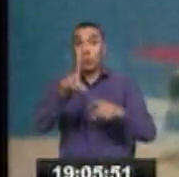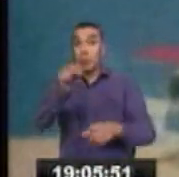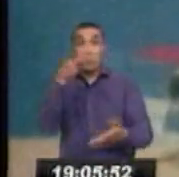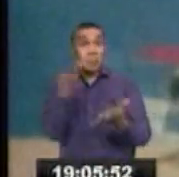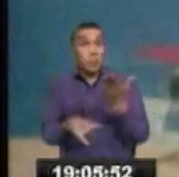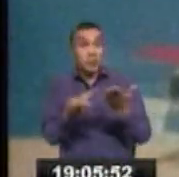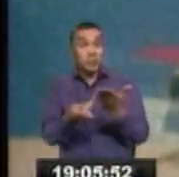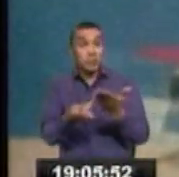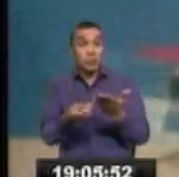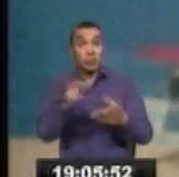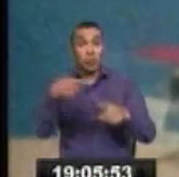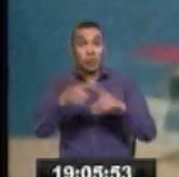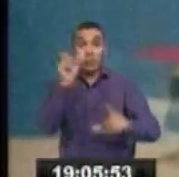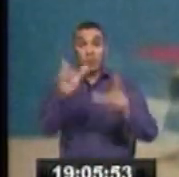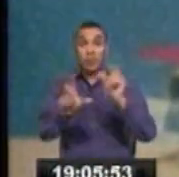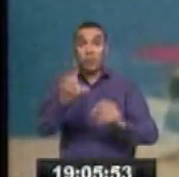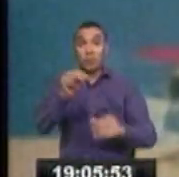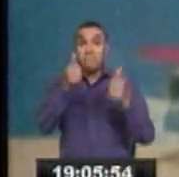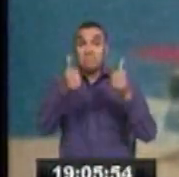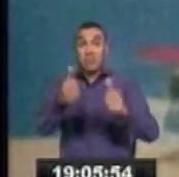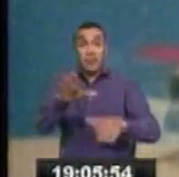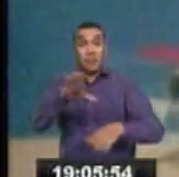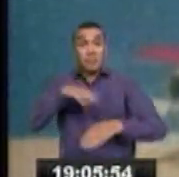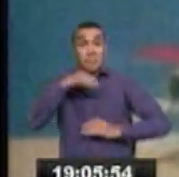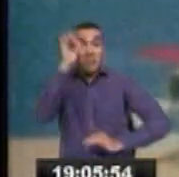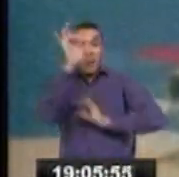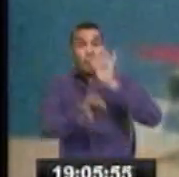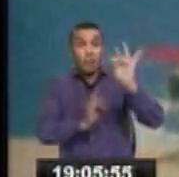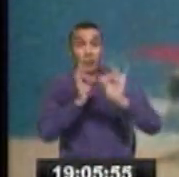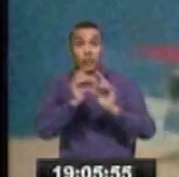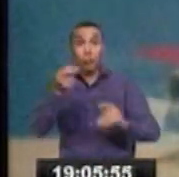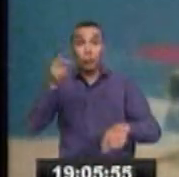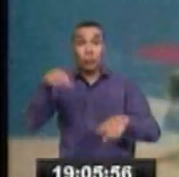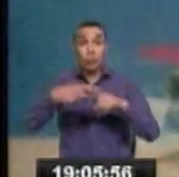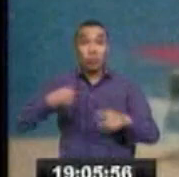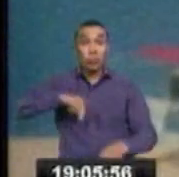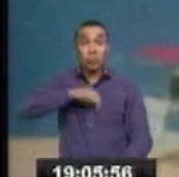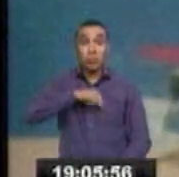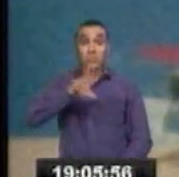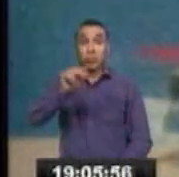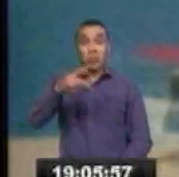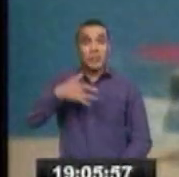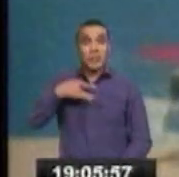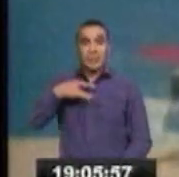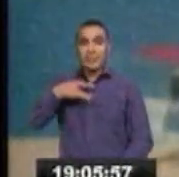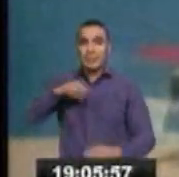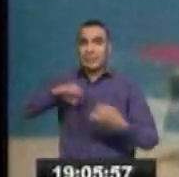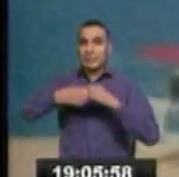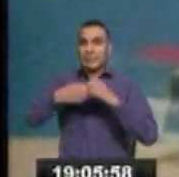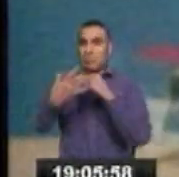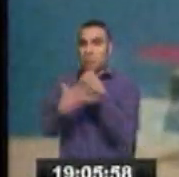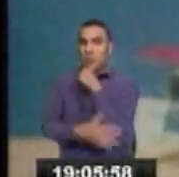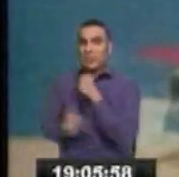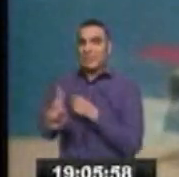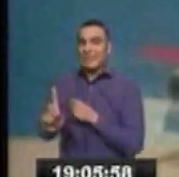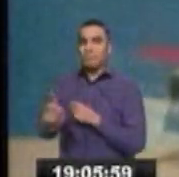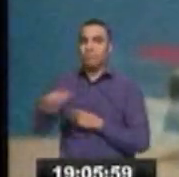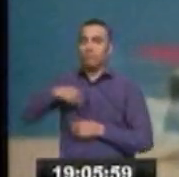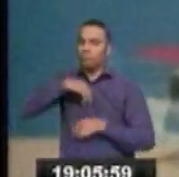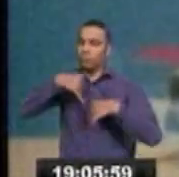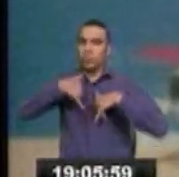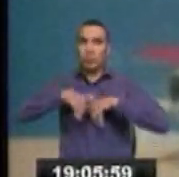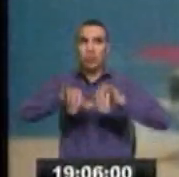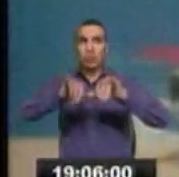ocurra, mientras el pueblo no esté plenamente convencido, mientras nosotros nos sintamos de que no va a afectar a los más pobres, y una cosa